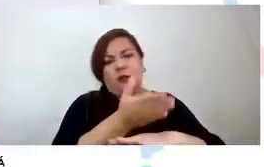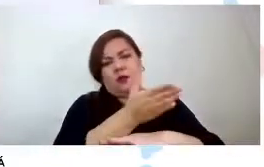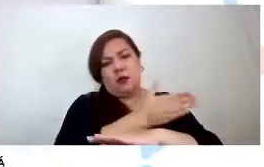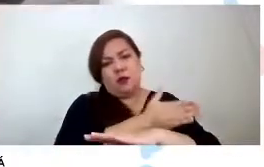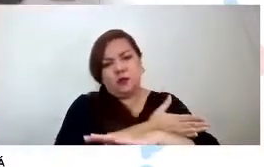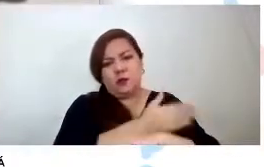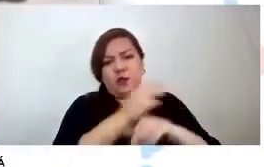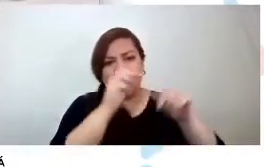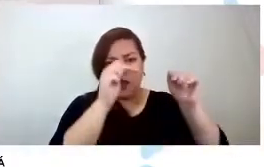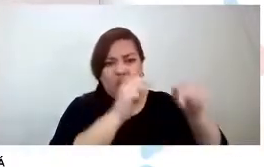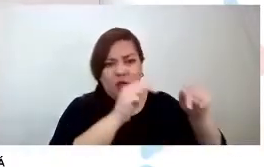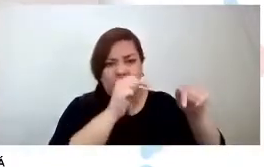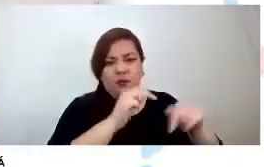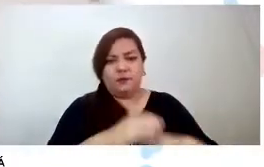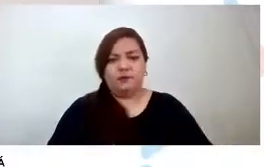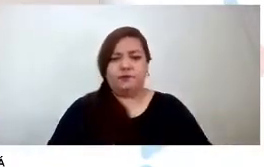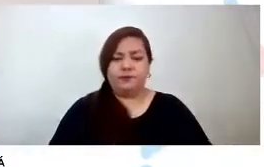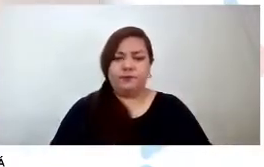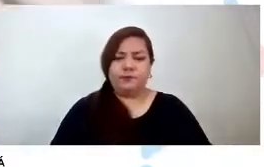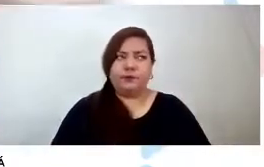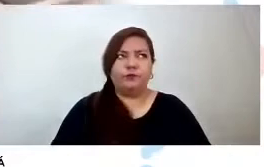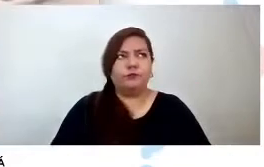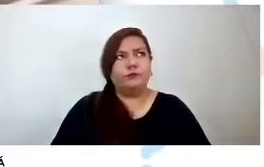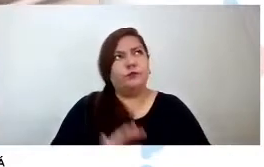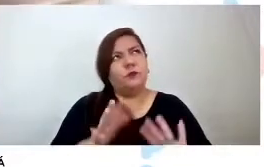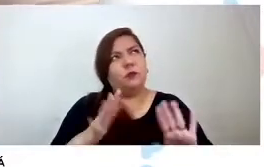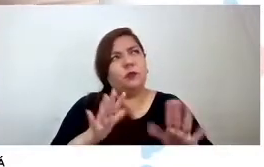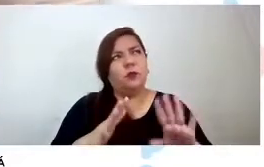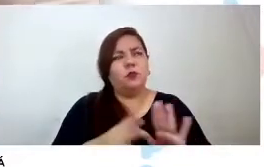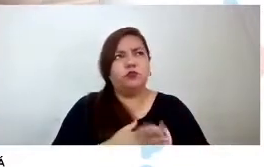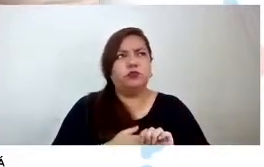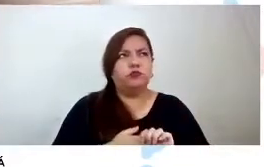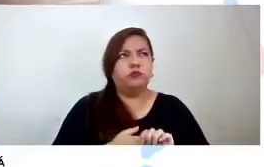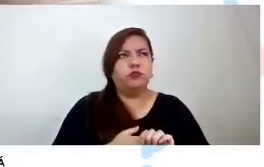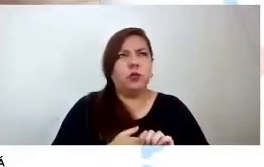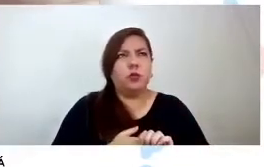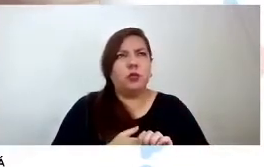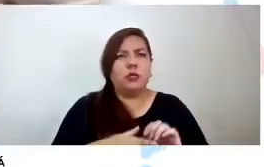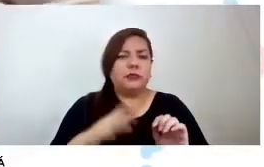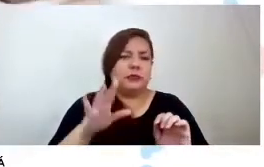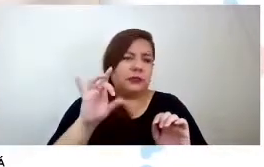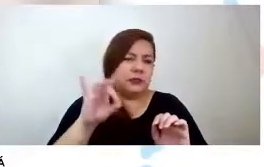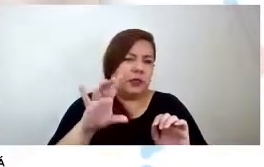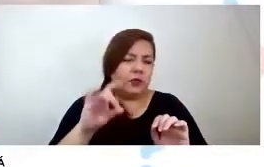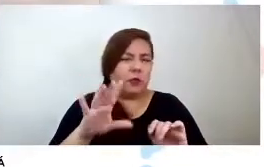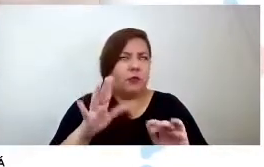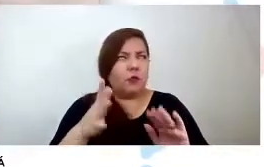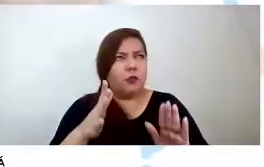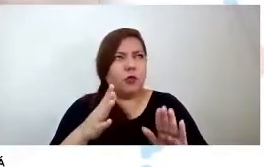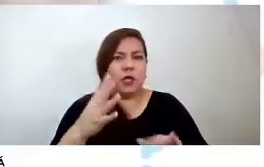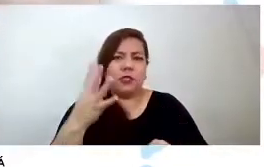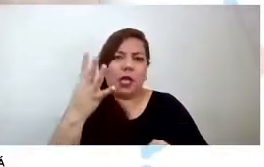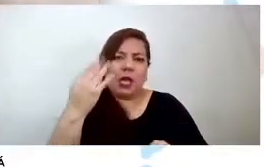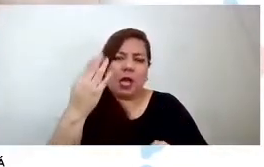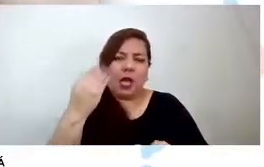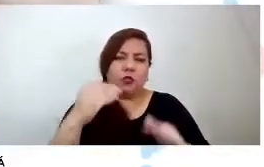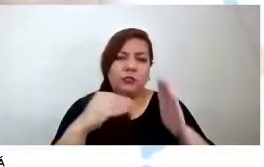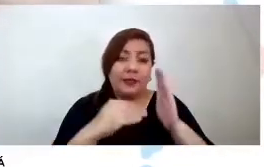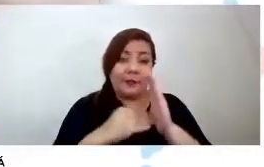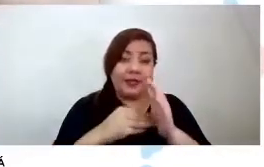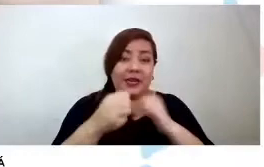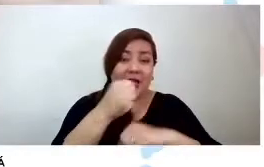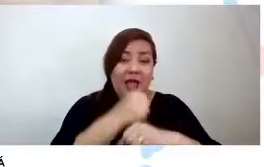existió en el Cuaternario hasta hace por lo menos se sabe que hasta hace unos 14.000 años atrás todavía